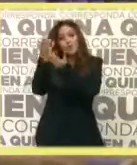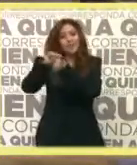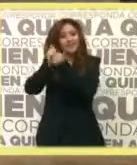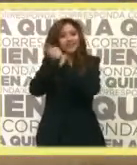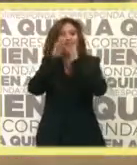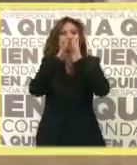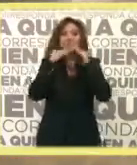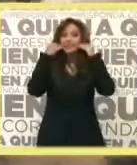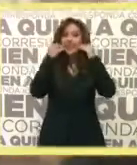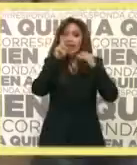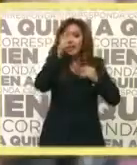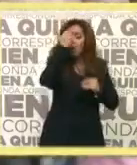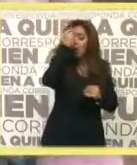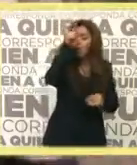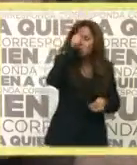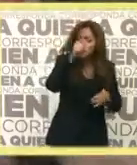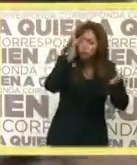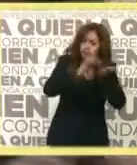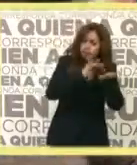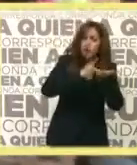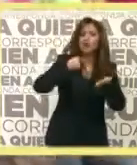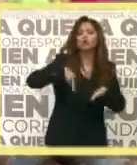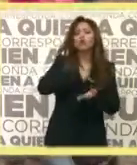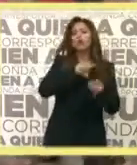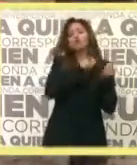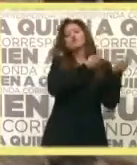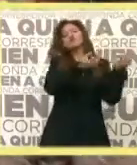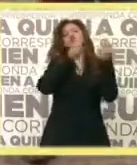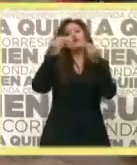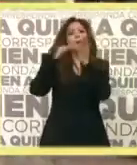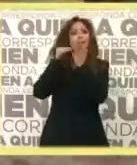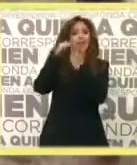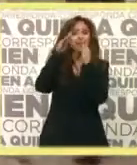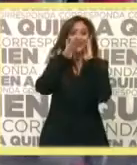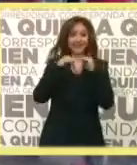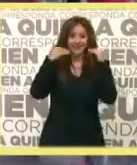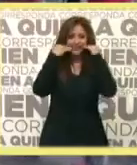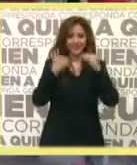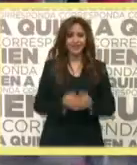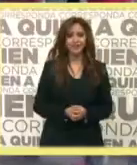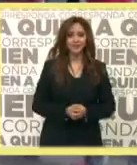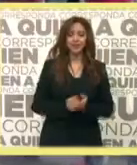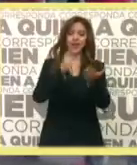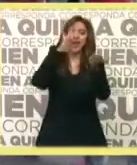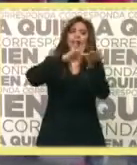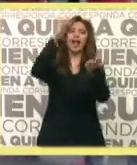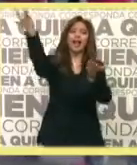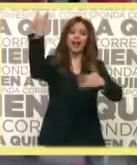Recuerda que con tu granito de arena provocaremos millones de sonrisas. ¡Gracias!